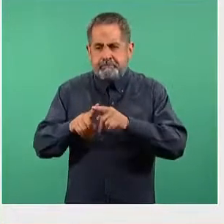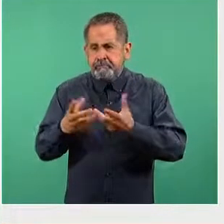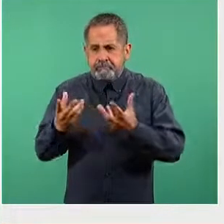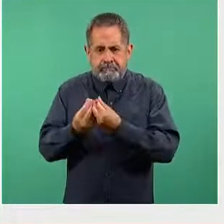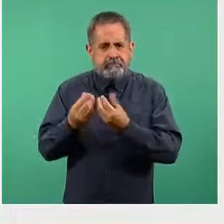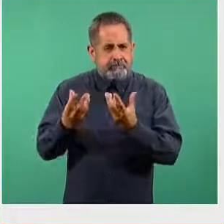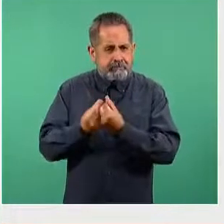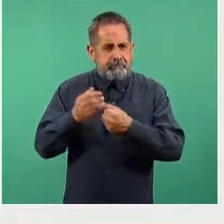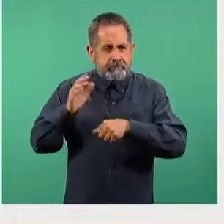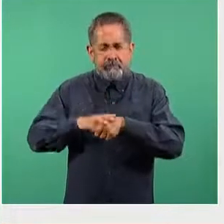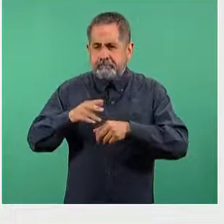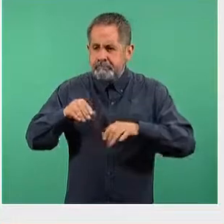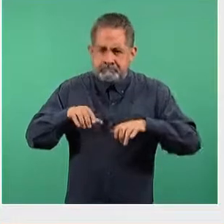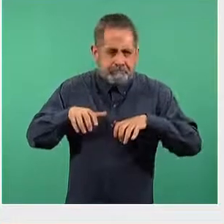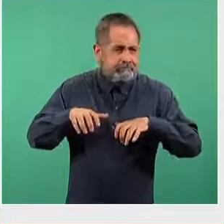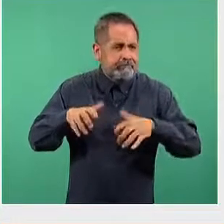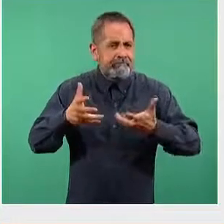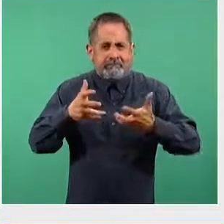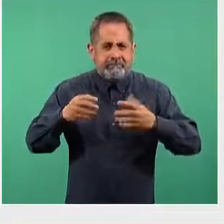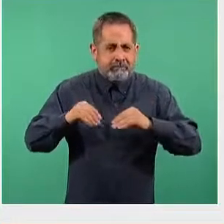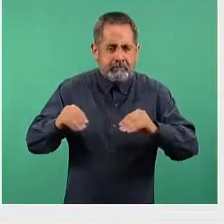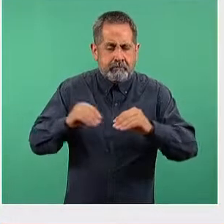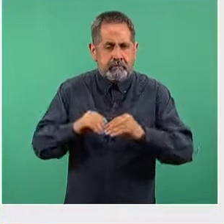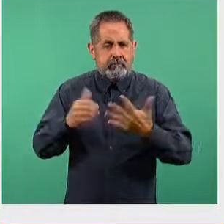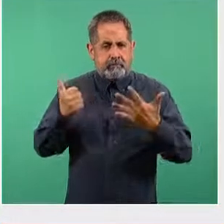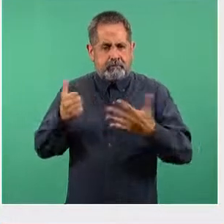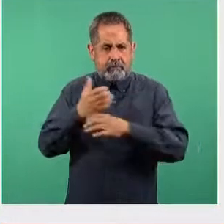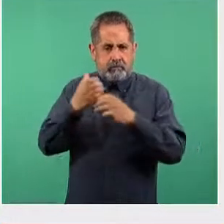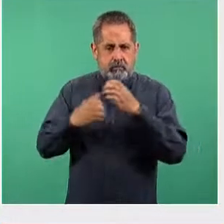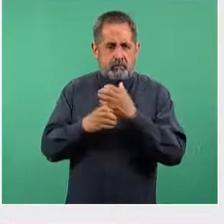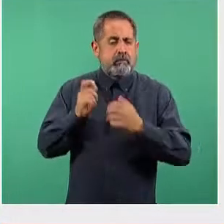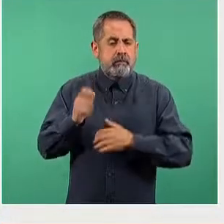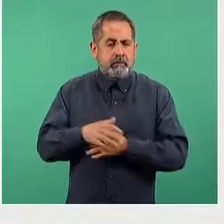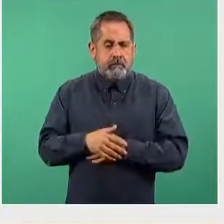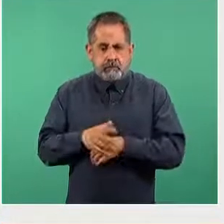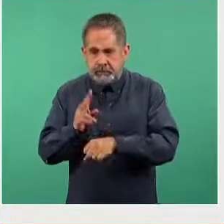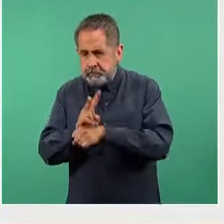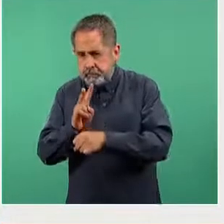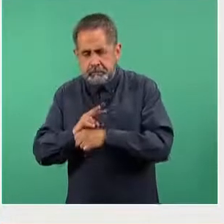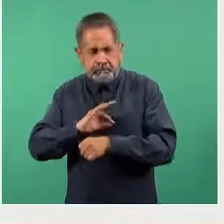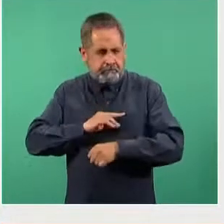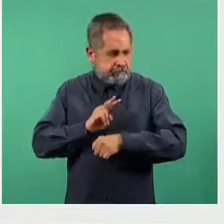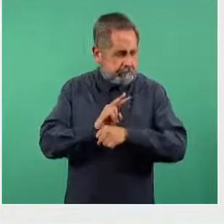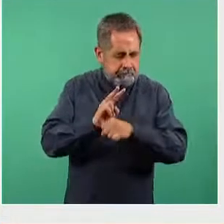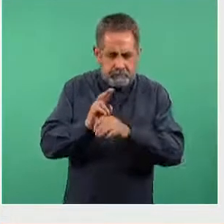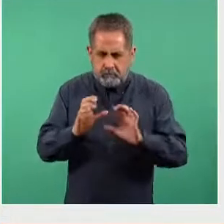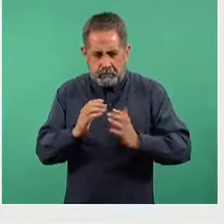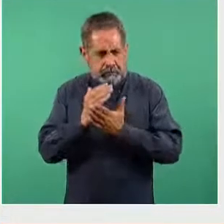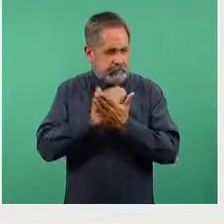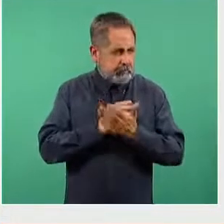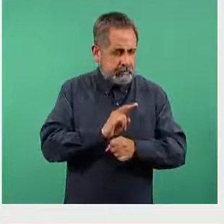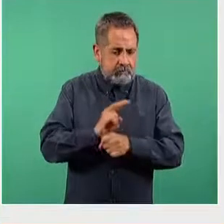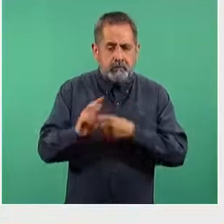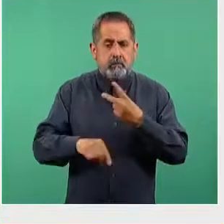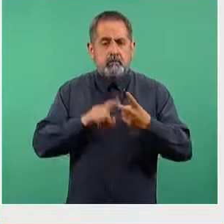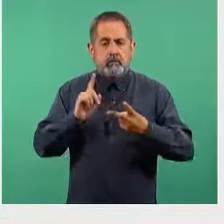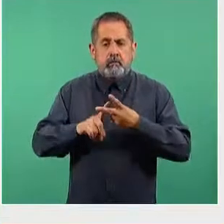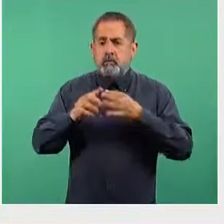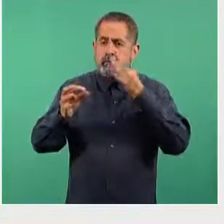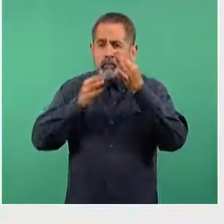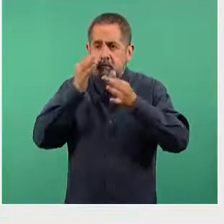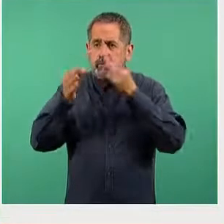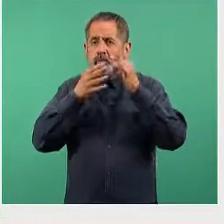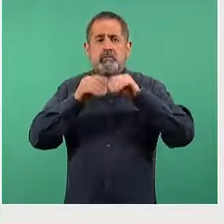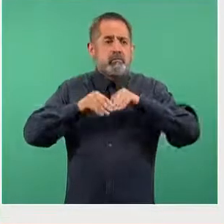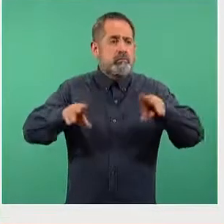integrando gradualmente acciones hasta completar 6. Estas son vigilancia epidemiológica, acciones de promoción